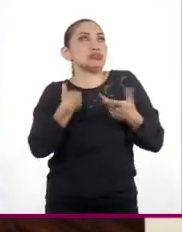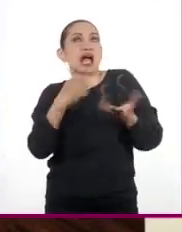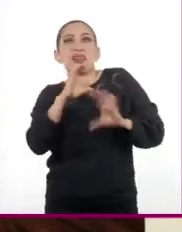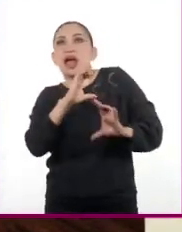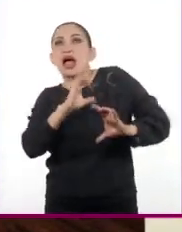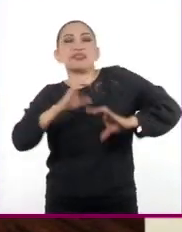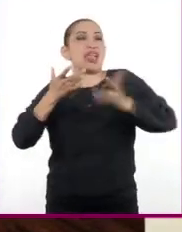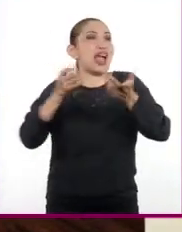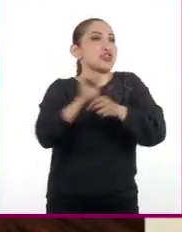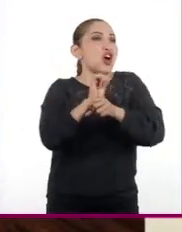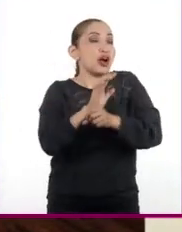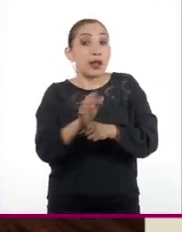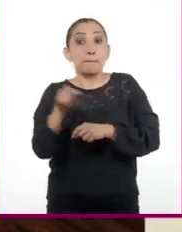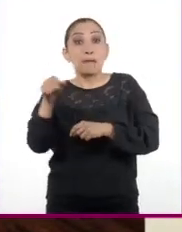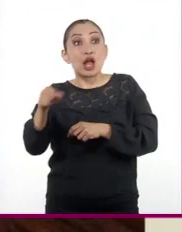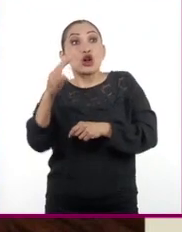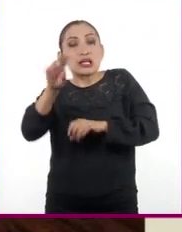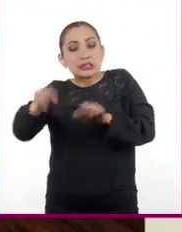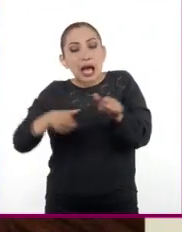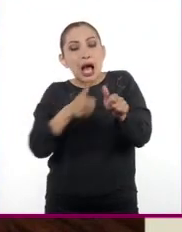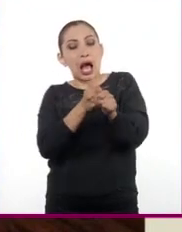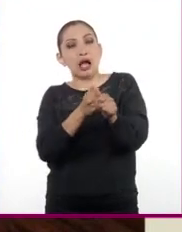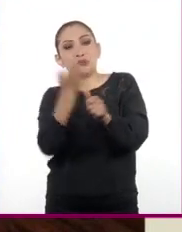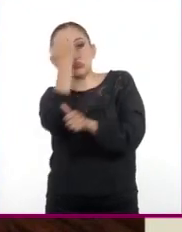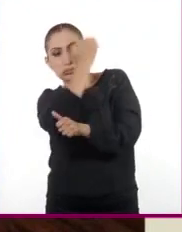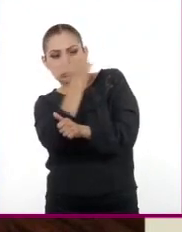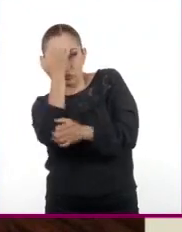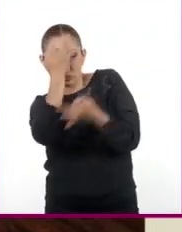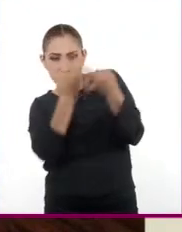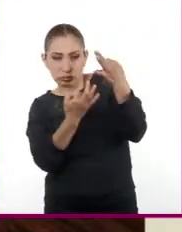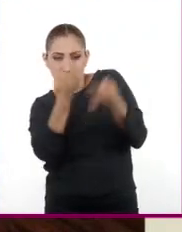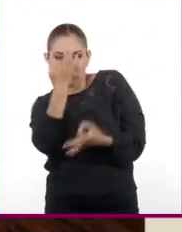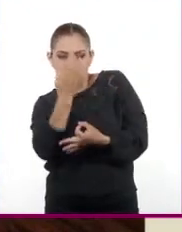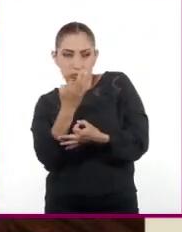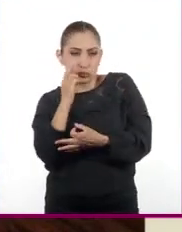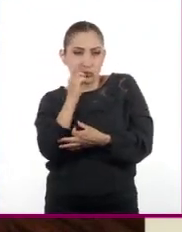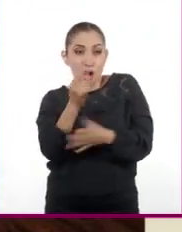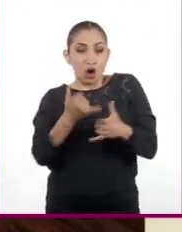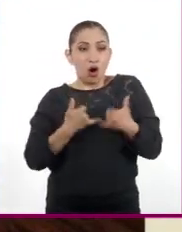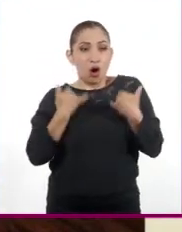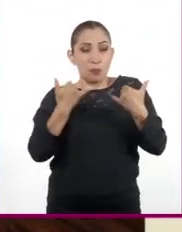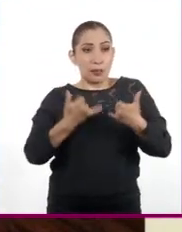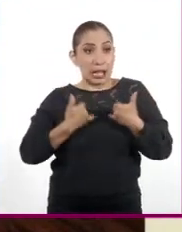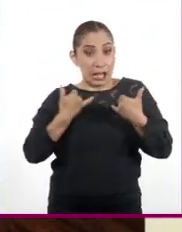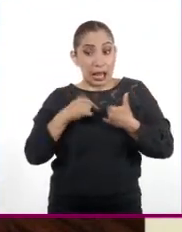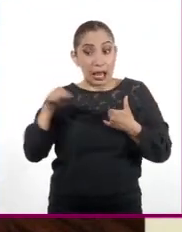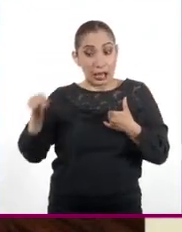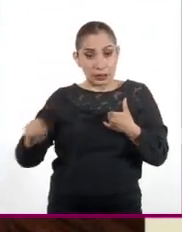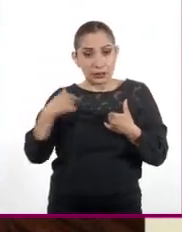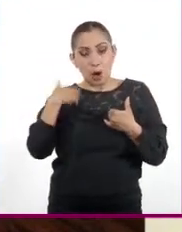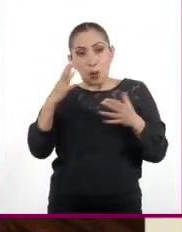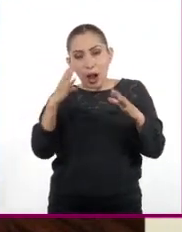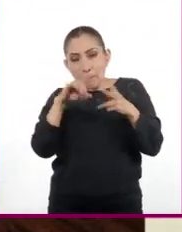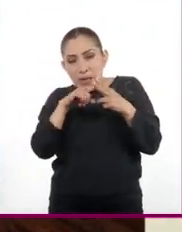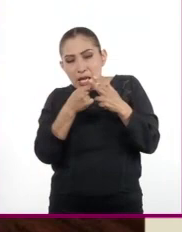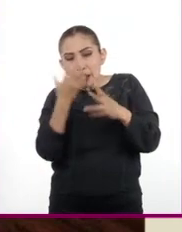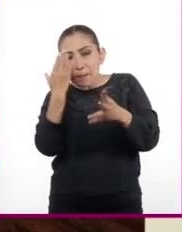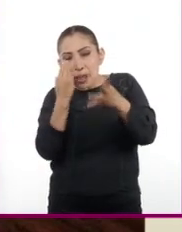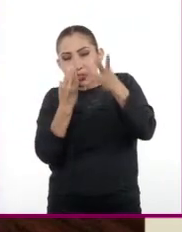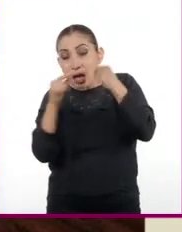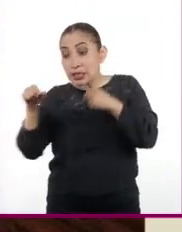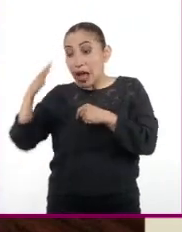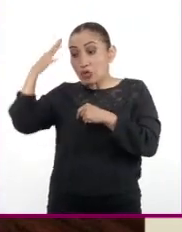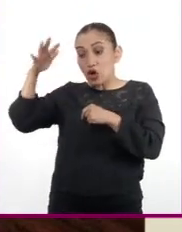pero detrás de eso se requiere un aparato crítico. Se requiere que los jóvenes, en proceso de formación, pero todos los